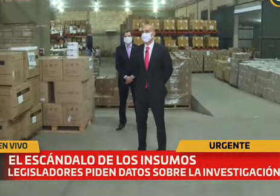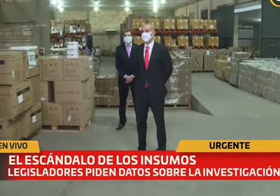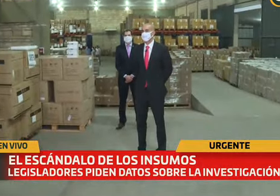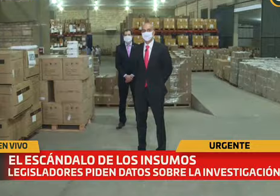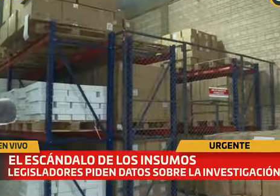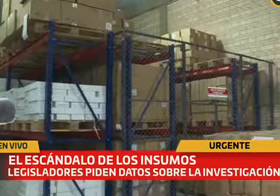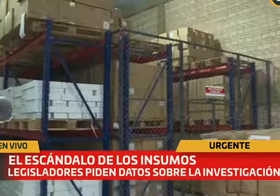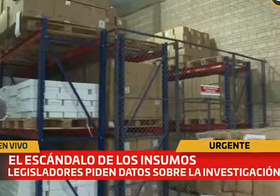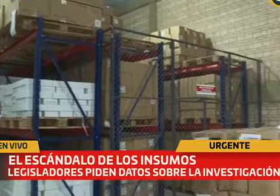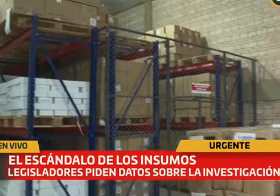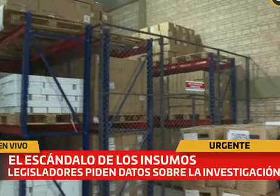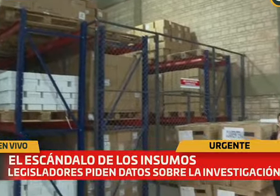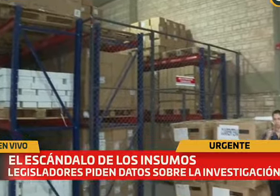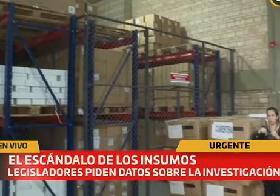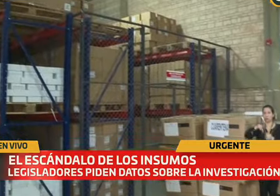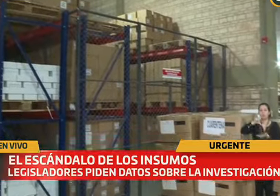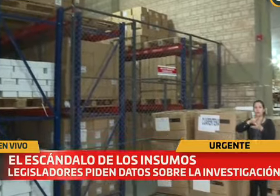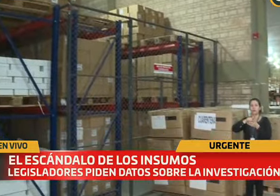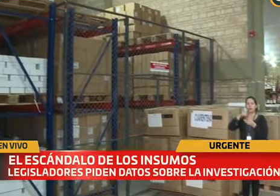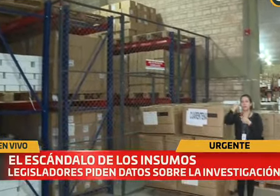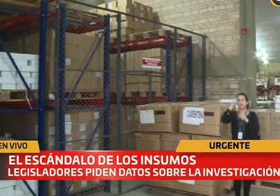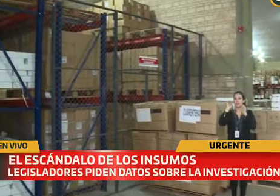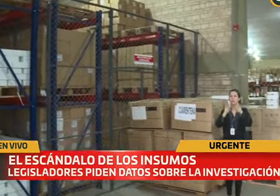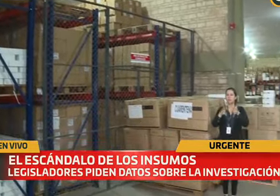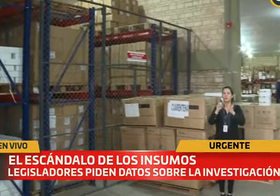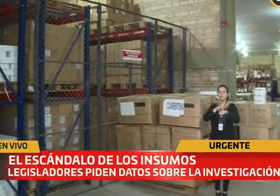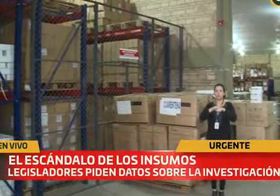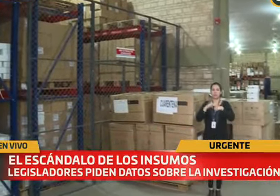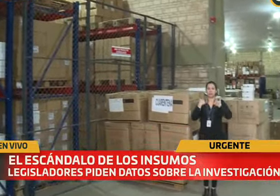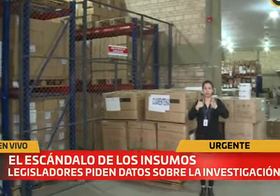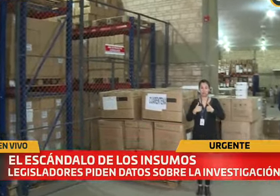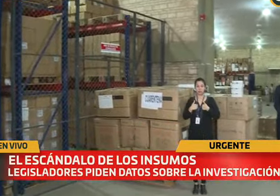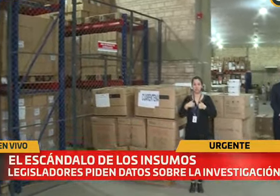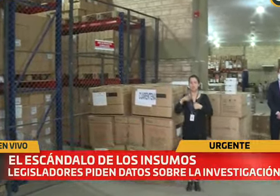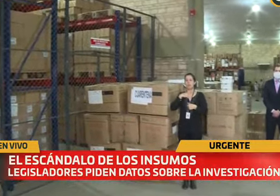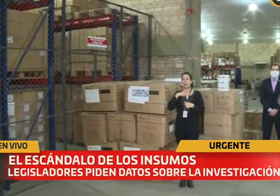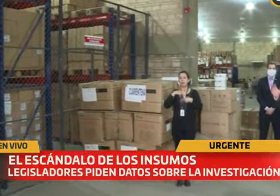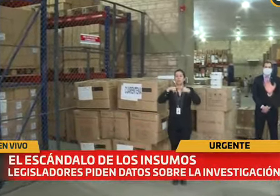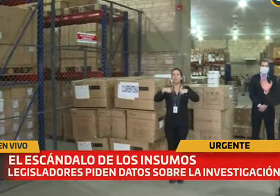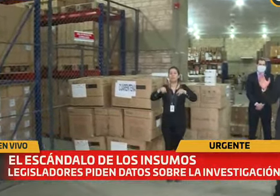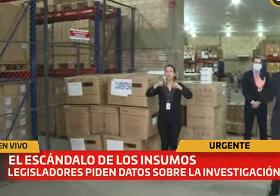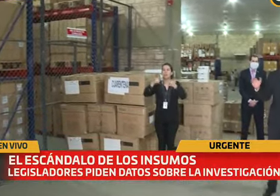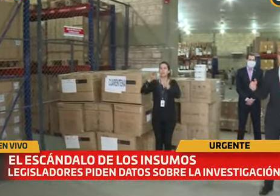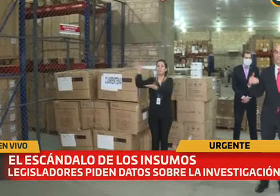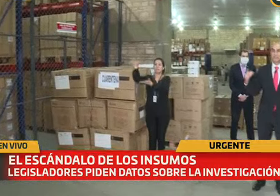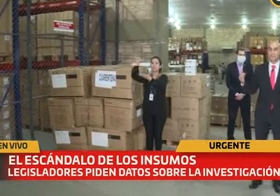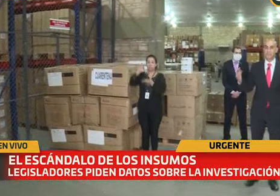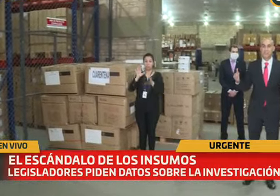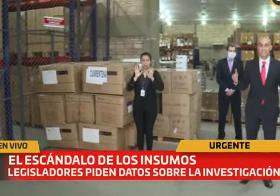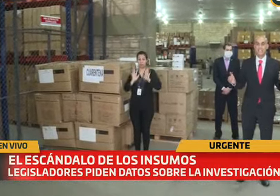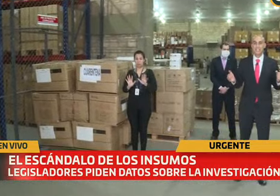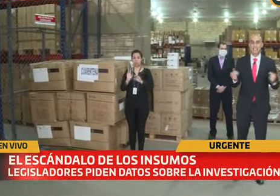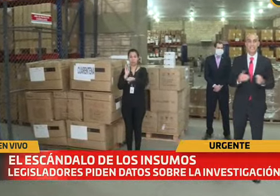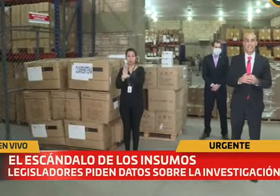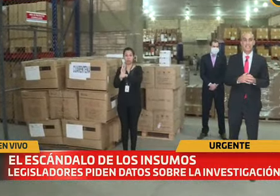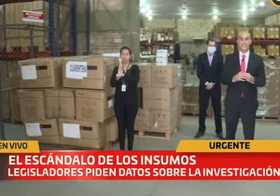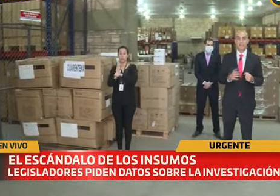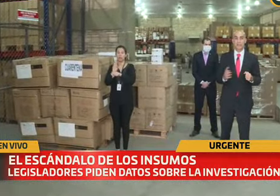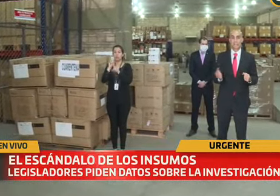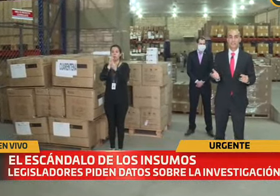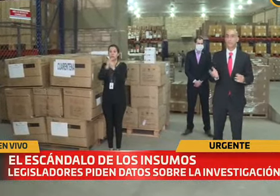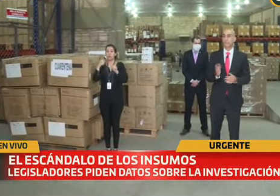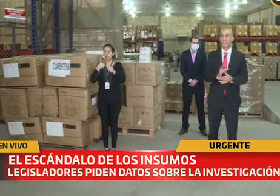de mascarillas y agua tónica en Petropar, también lo que tiene que ver con la compra de insumos médicos provenientes de